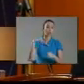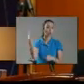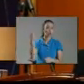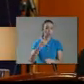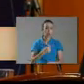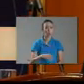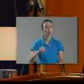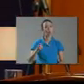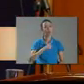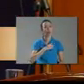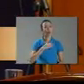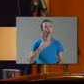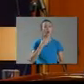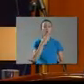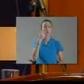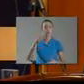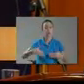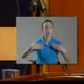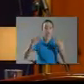El pecado original.